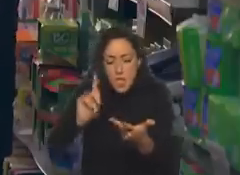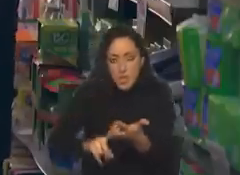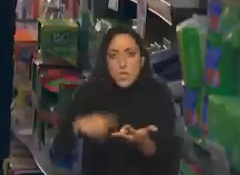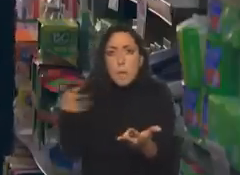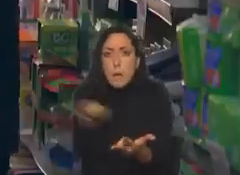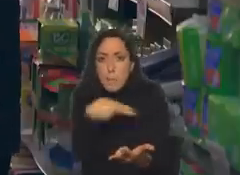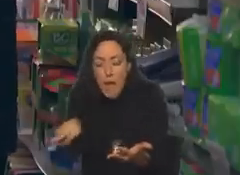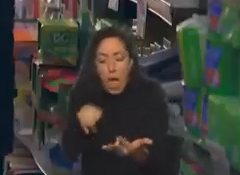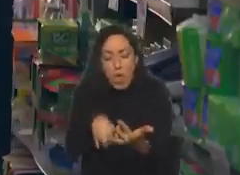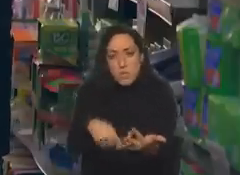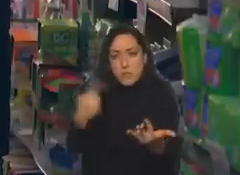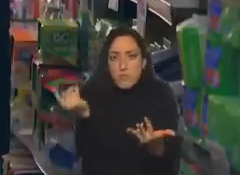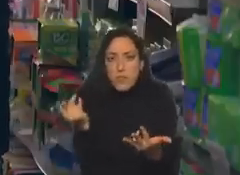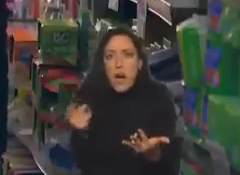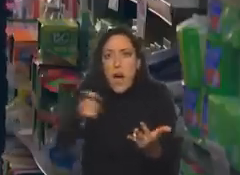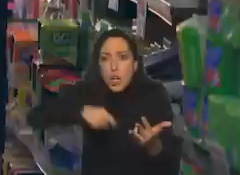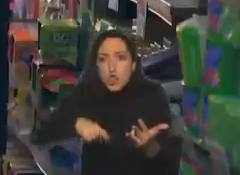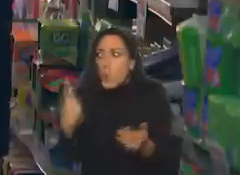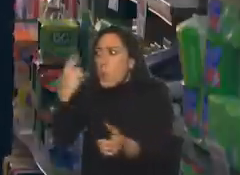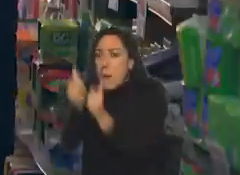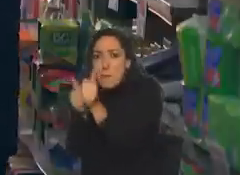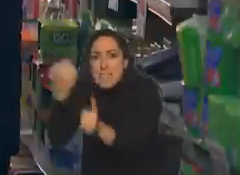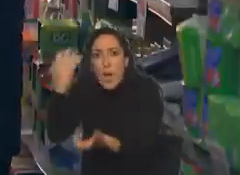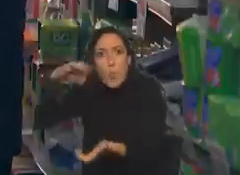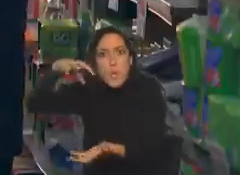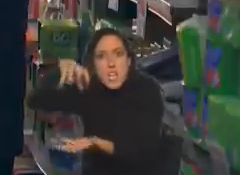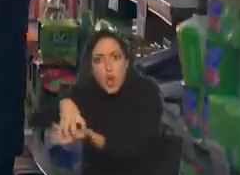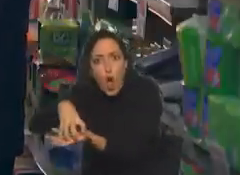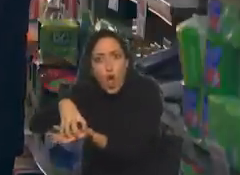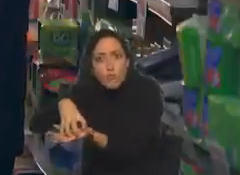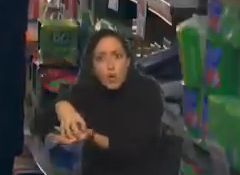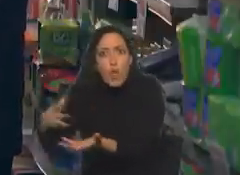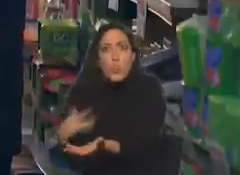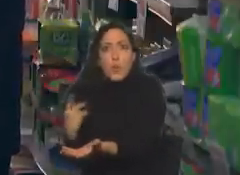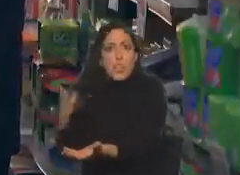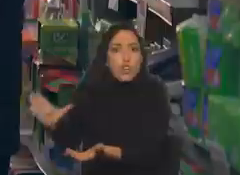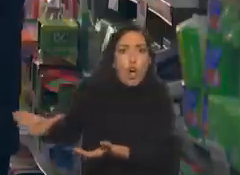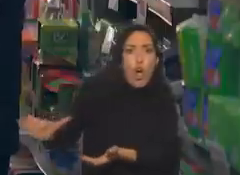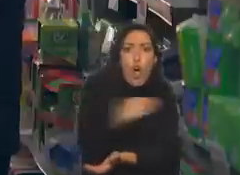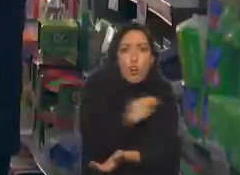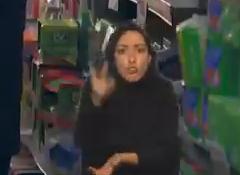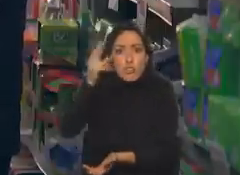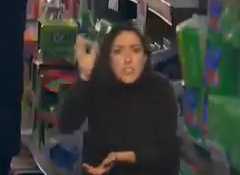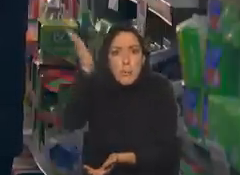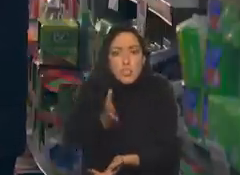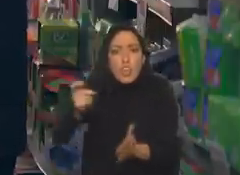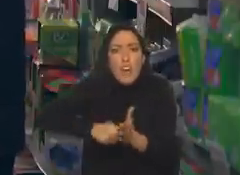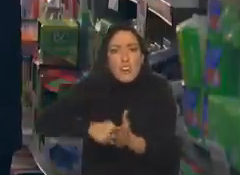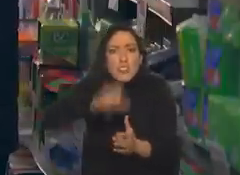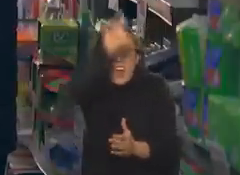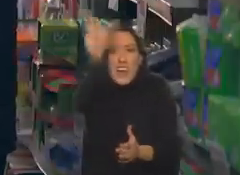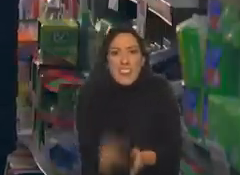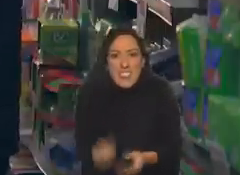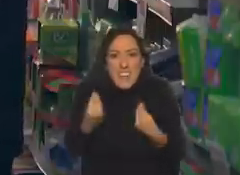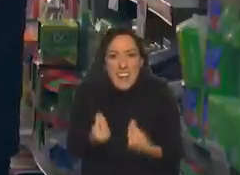de las mermeladas, son las dueñas del arroz. Una empresa, un monopolio, es la dueña del 80% del arroz de la Argentina.